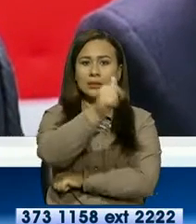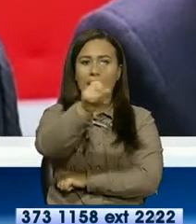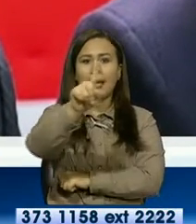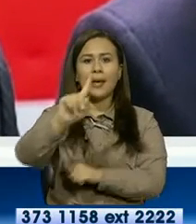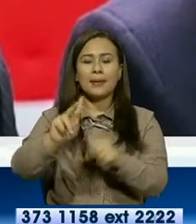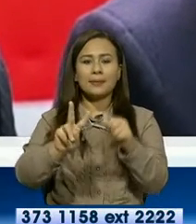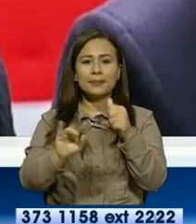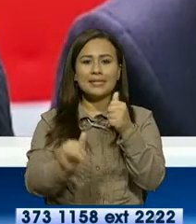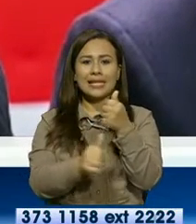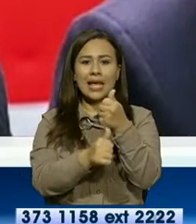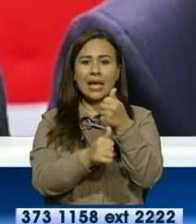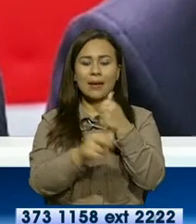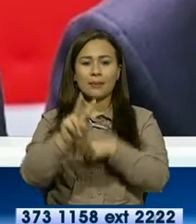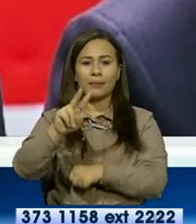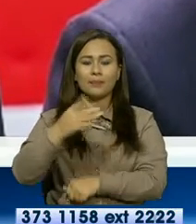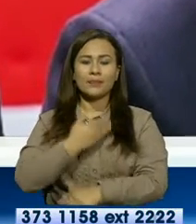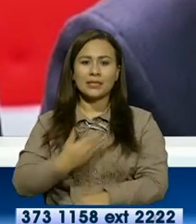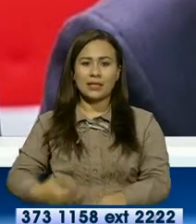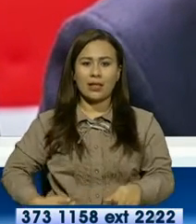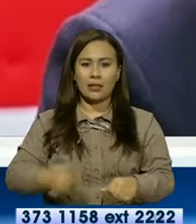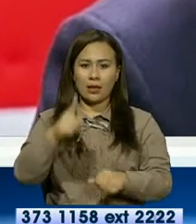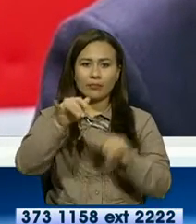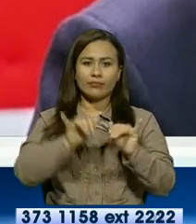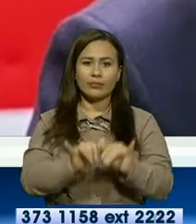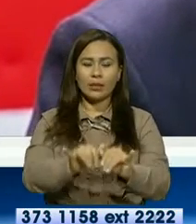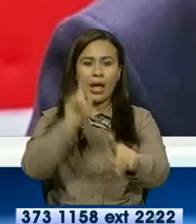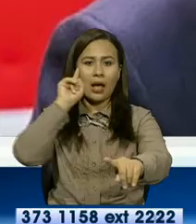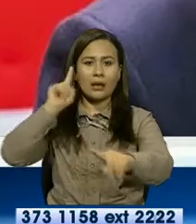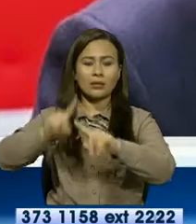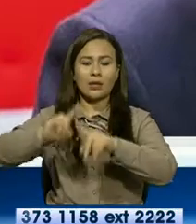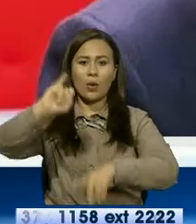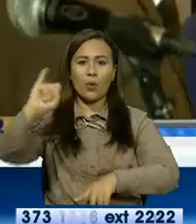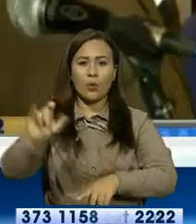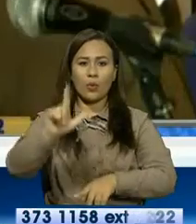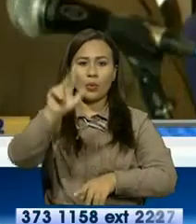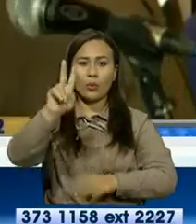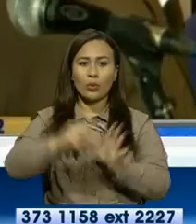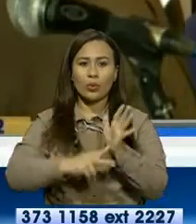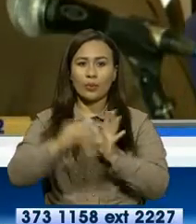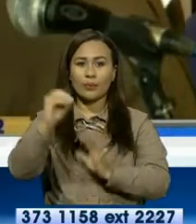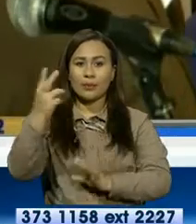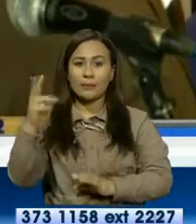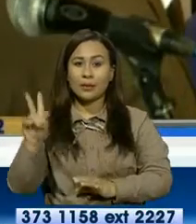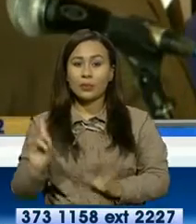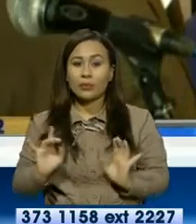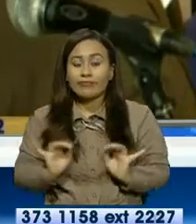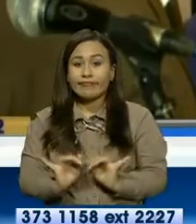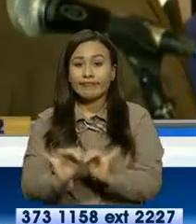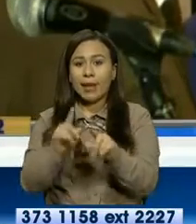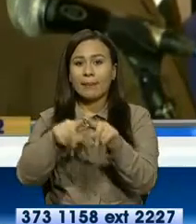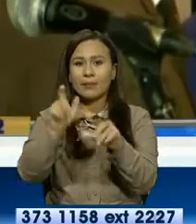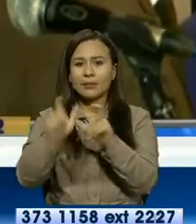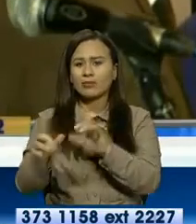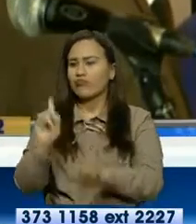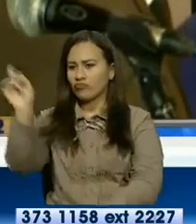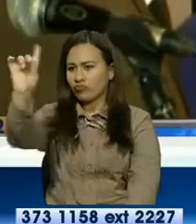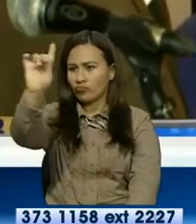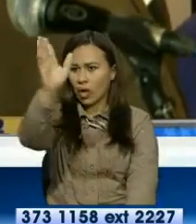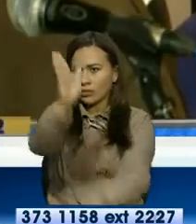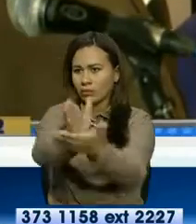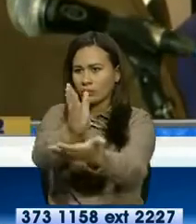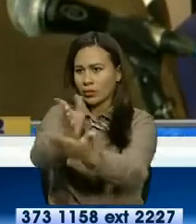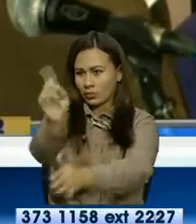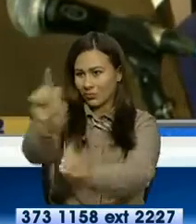vicepresidente Martín Vizcarra para completar el mandato hasta julio de 2021, pero algunos plantean acudir a elecciones.